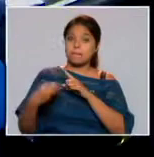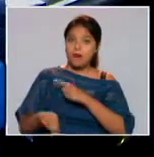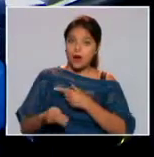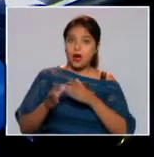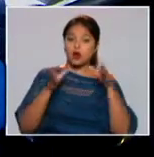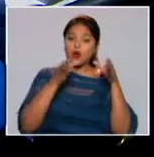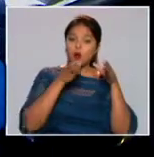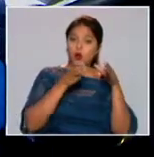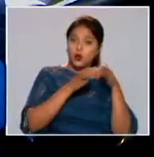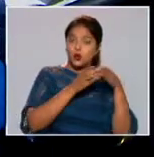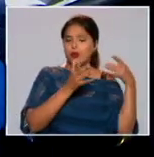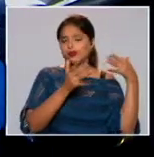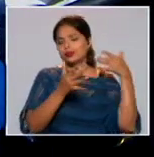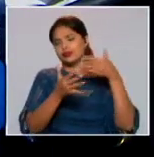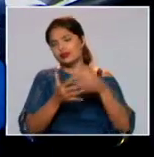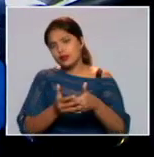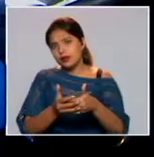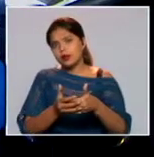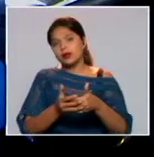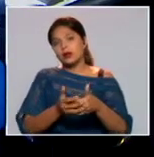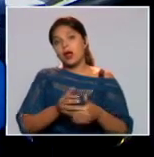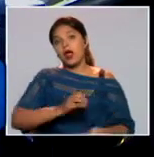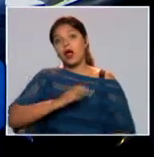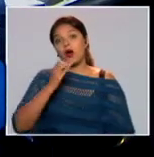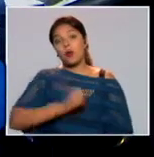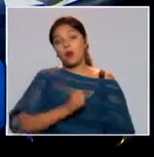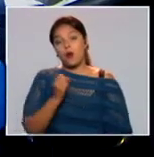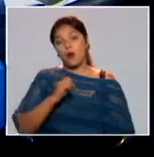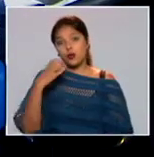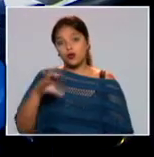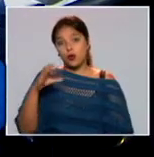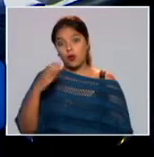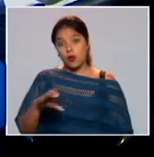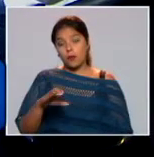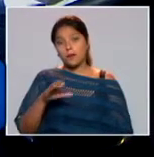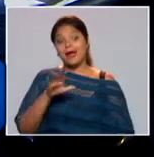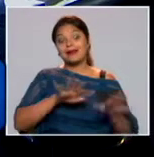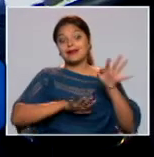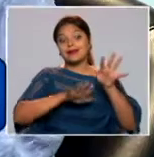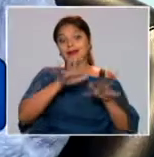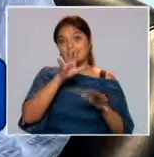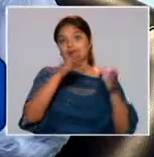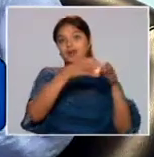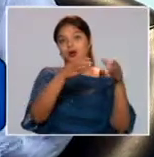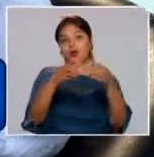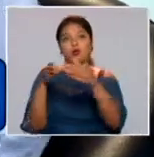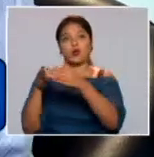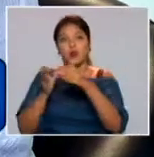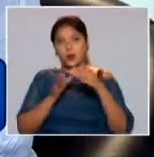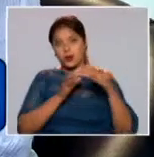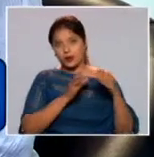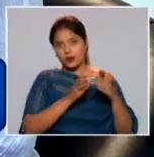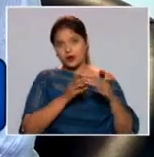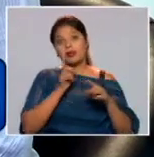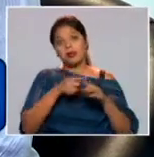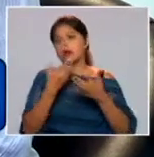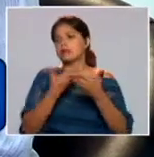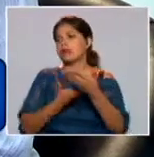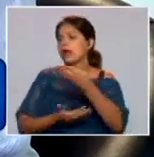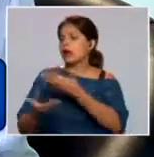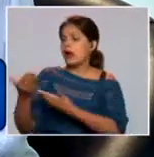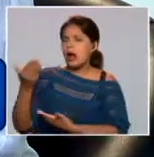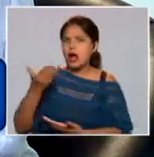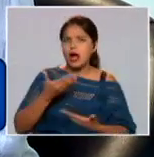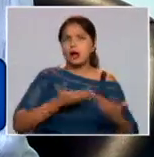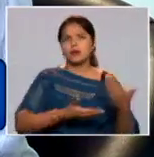los grupos de larga trayectoria en Bogotá que somos 15 Eh bueno también hacer intercambio